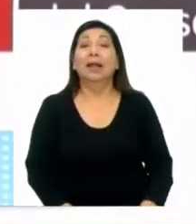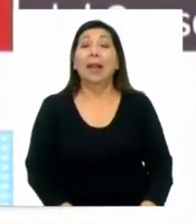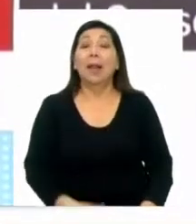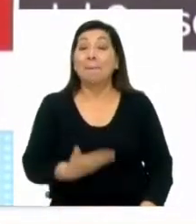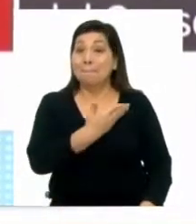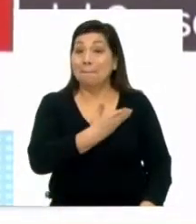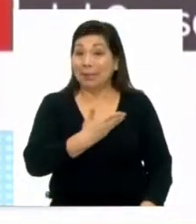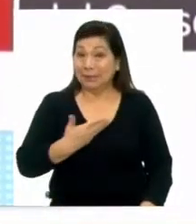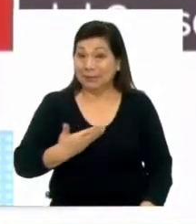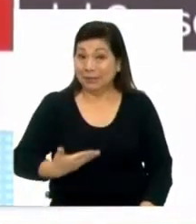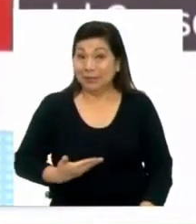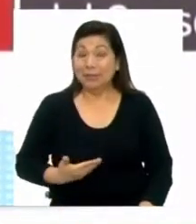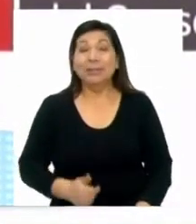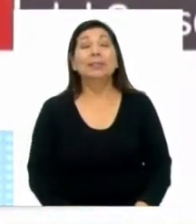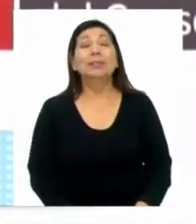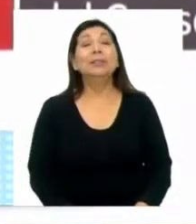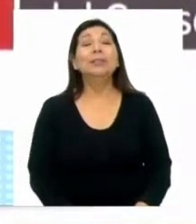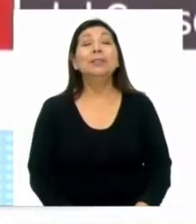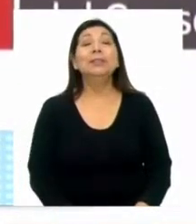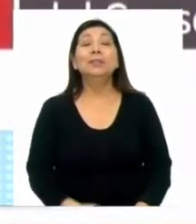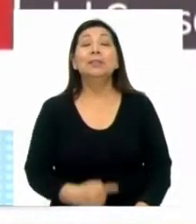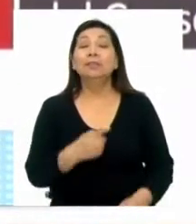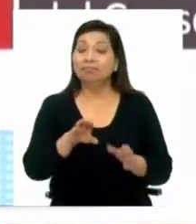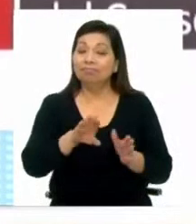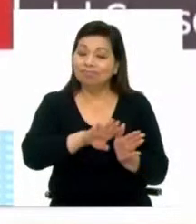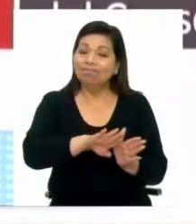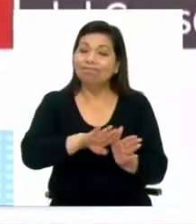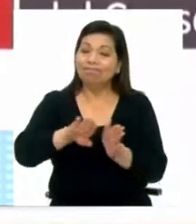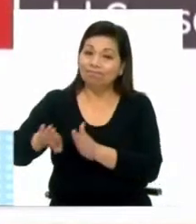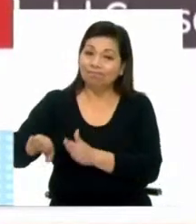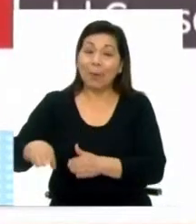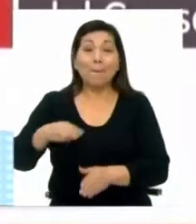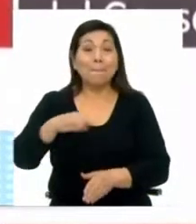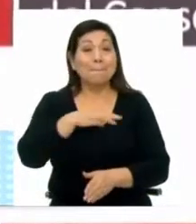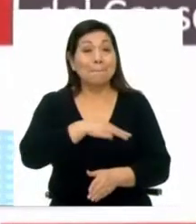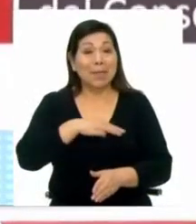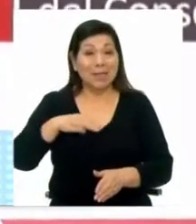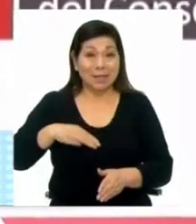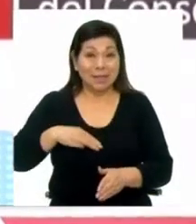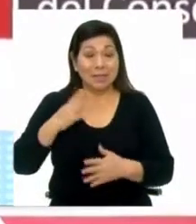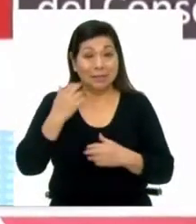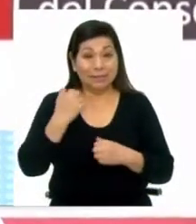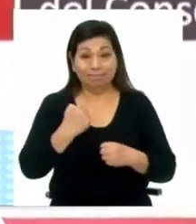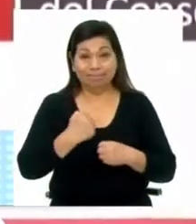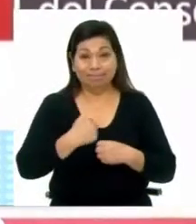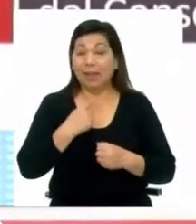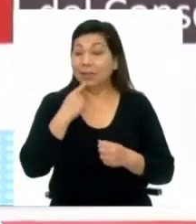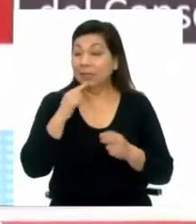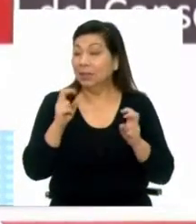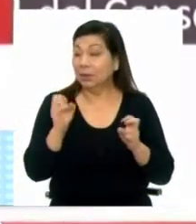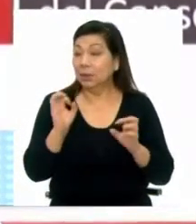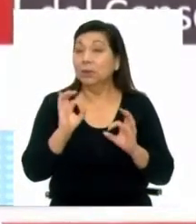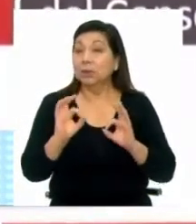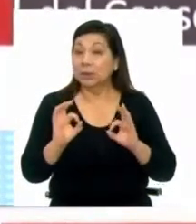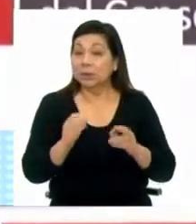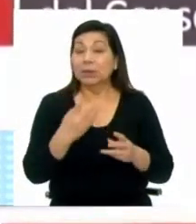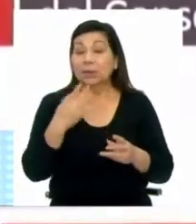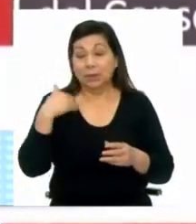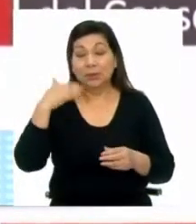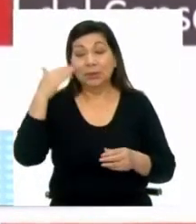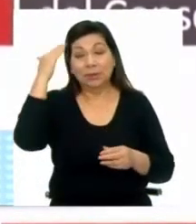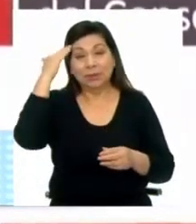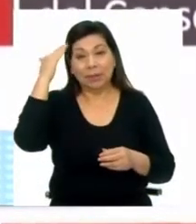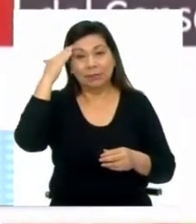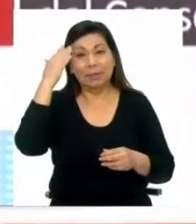de la República ha tomado la decisión de separar del gabinete al ministro del Interior. Es un tema muy delicado,